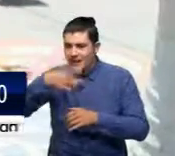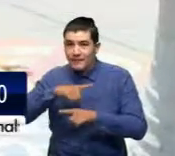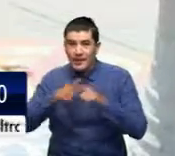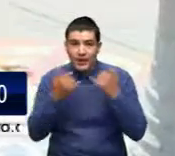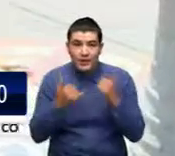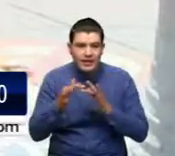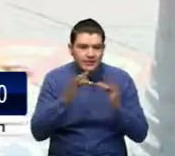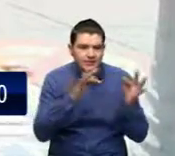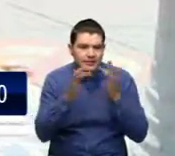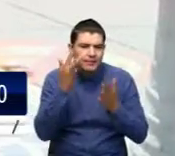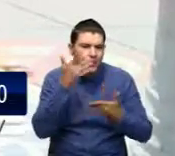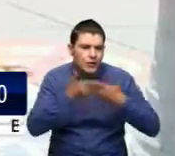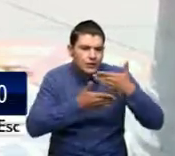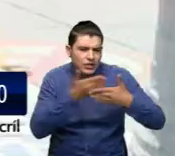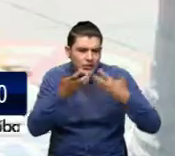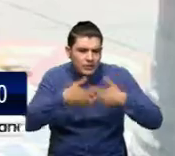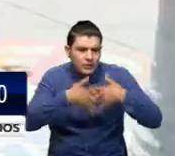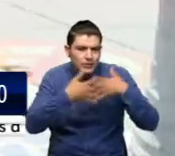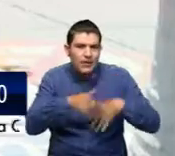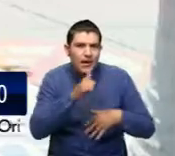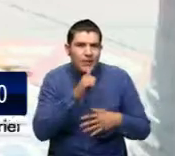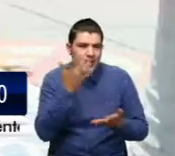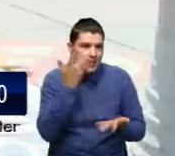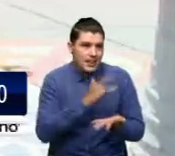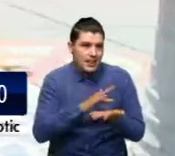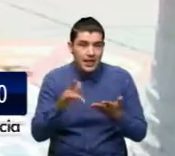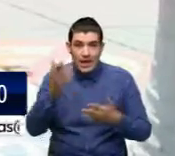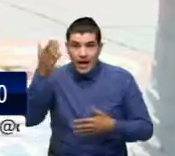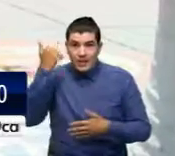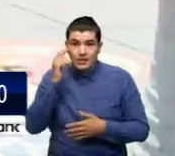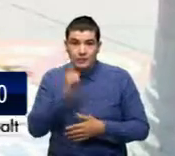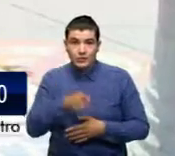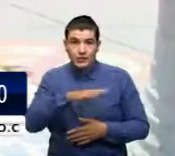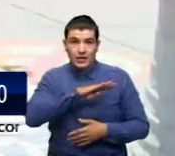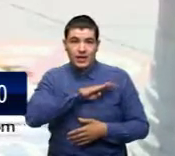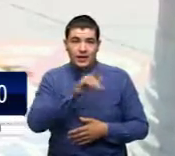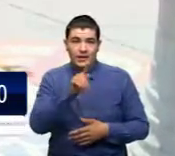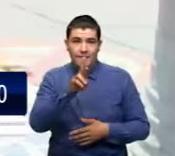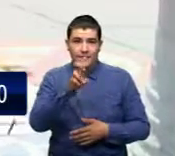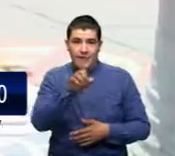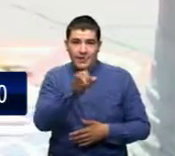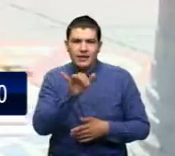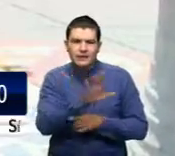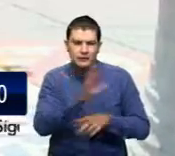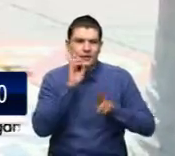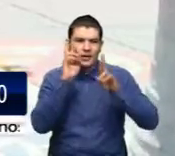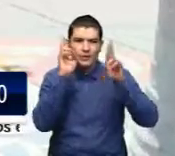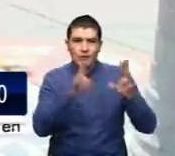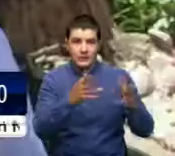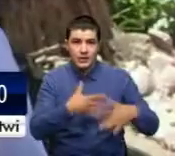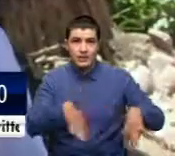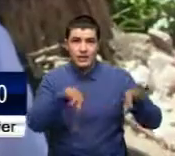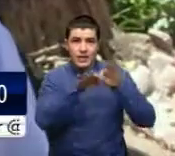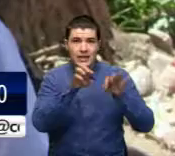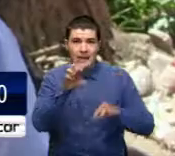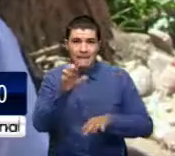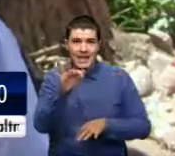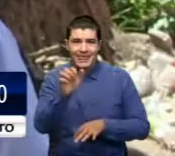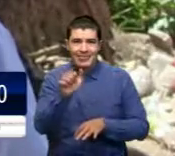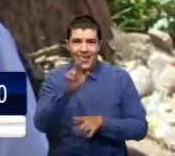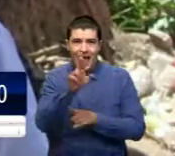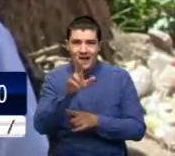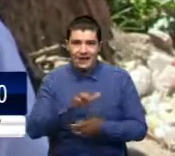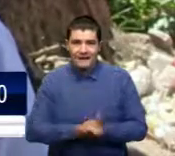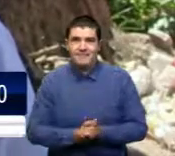los vertimientos que se generaban de esta estructura. El alcalde Frederley Cáceres Ramírez destacó la importancia de la PETAR. Esta